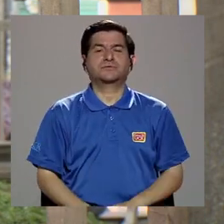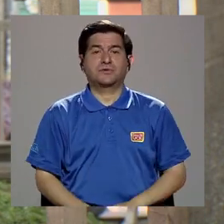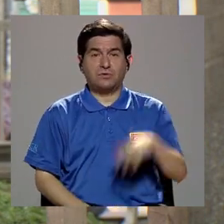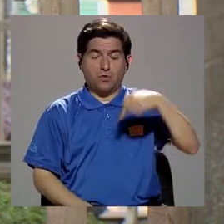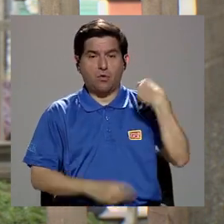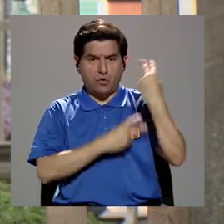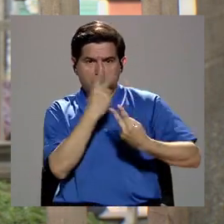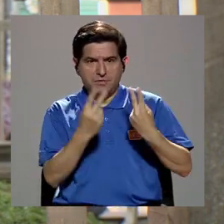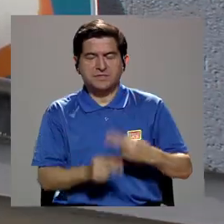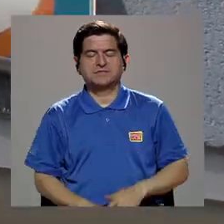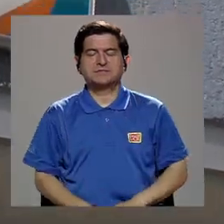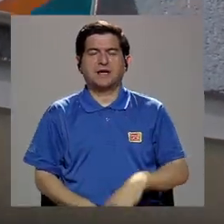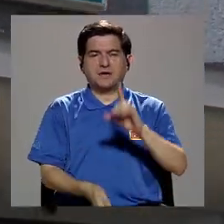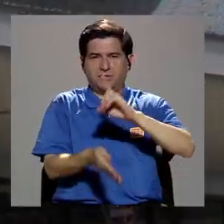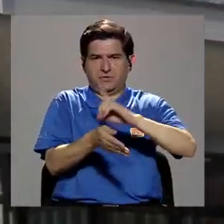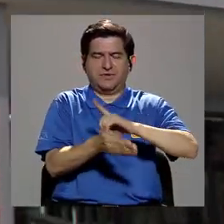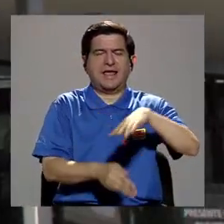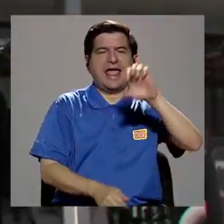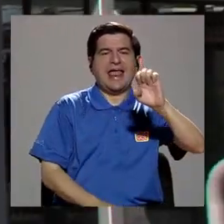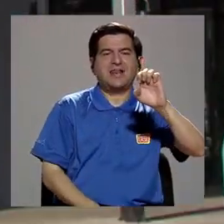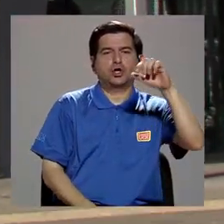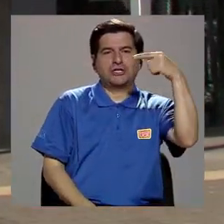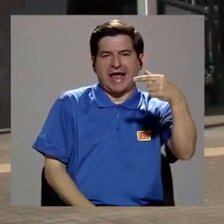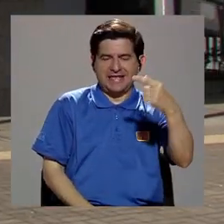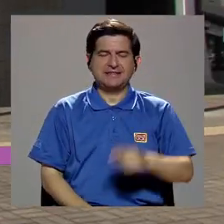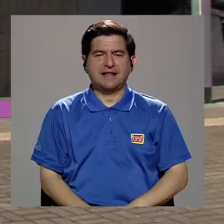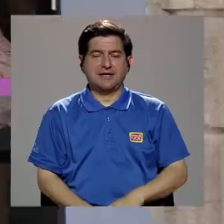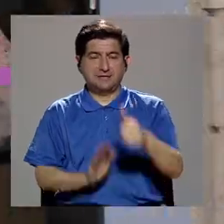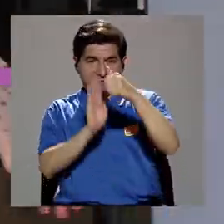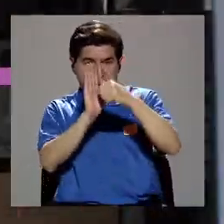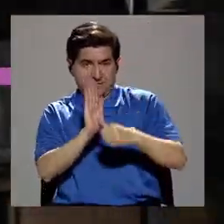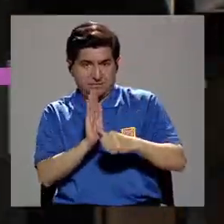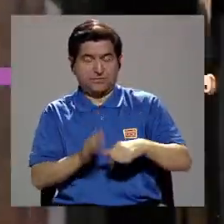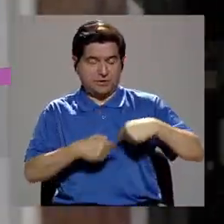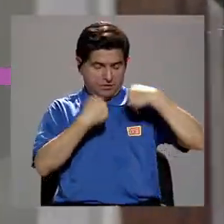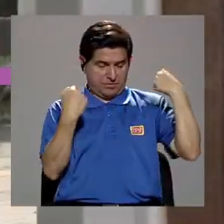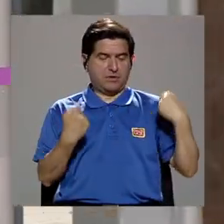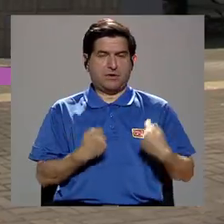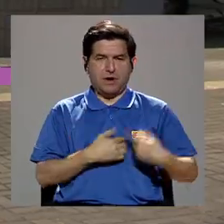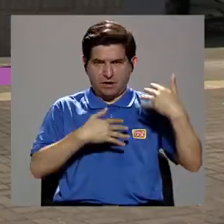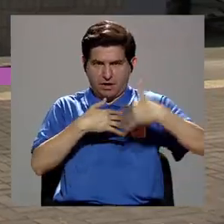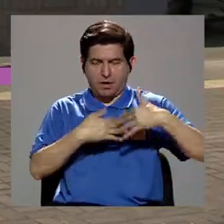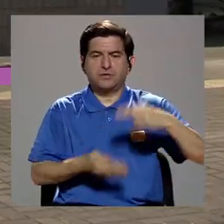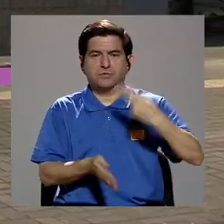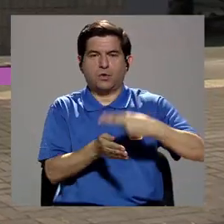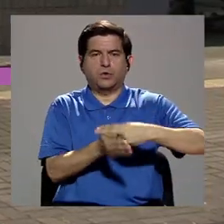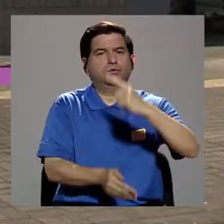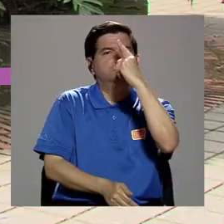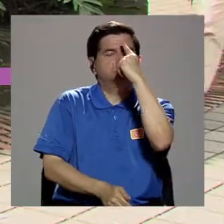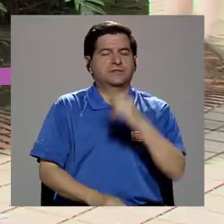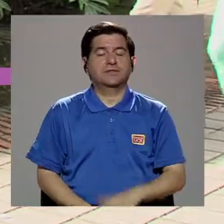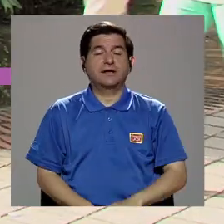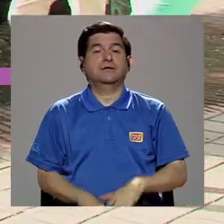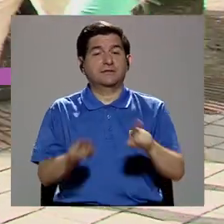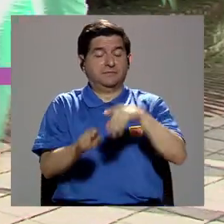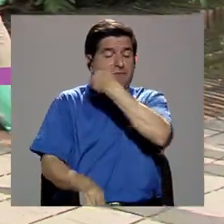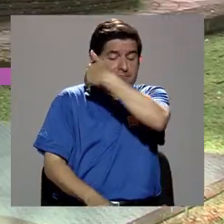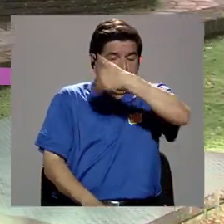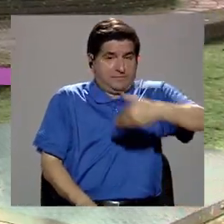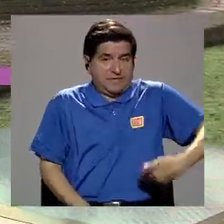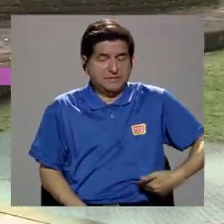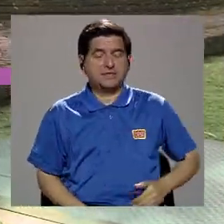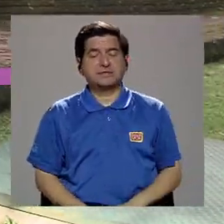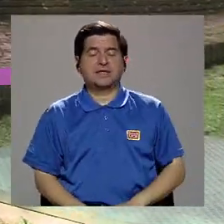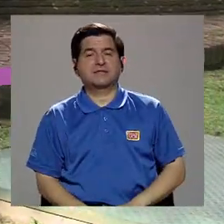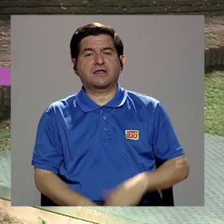esta ocasión nos visita en el canal el doctor Elliot Garita. Él es cirujano cardiovascular del Hospital Calderón Guardia y además